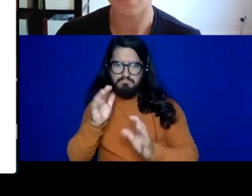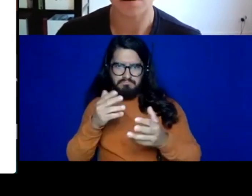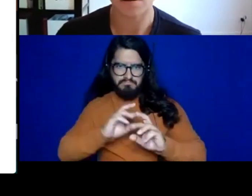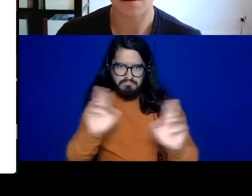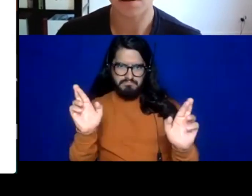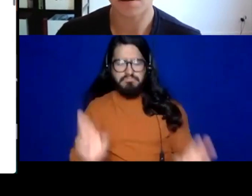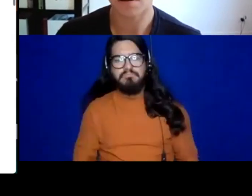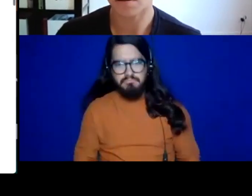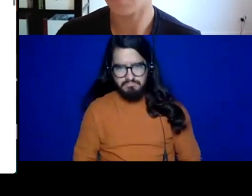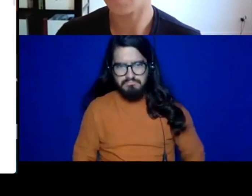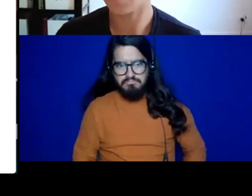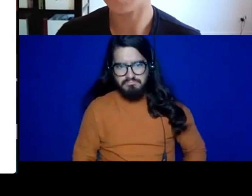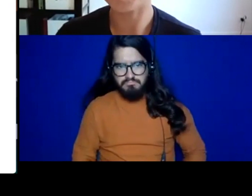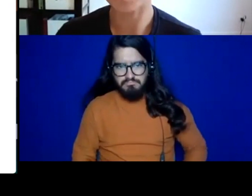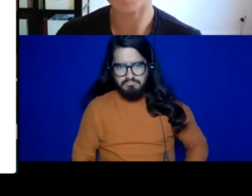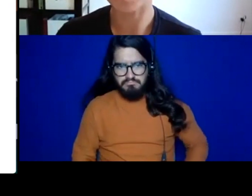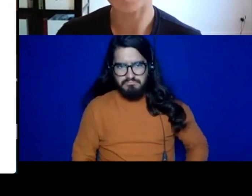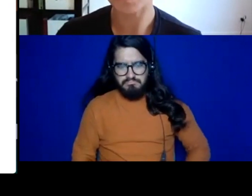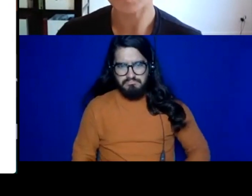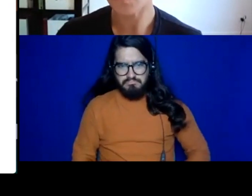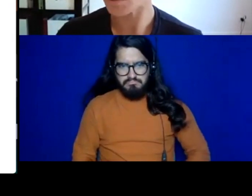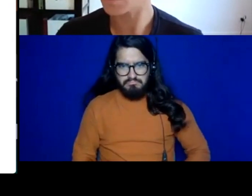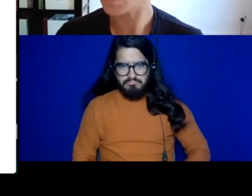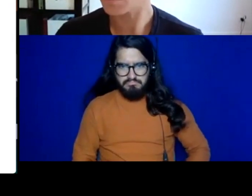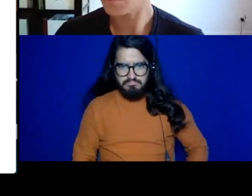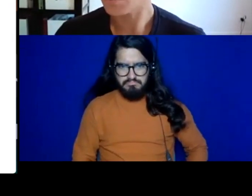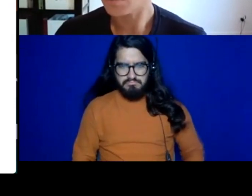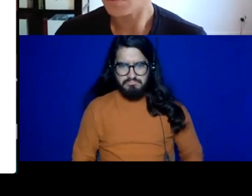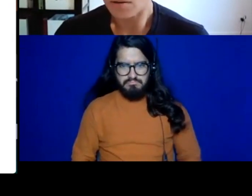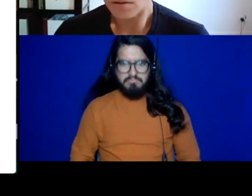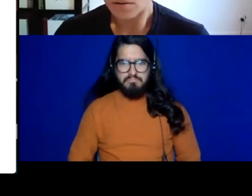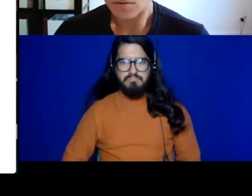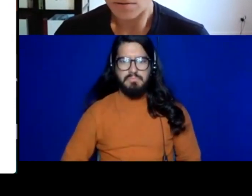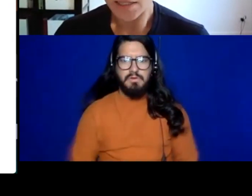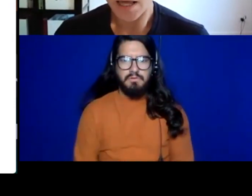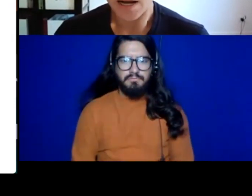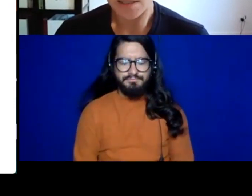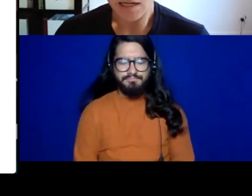lo voy a poner como mi contraseña nueva y lo voy a grabar, lo voy a salvar.